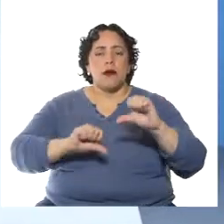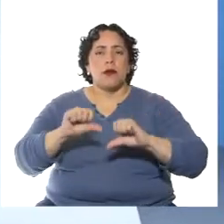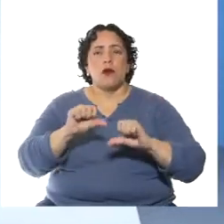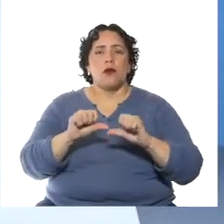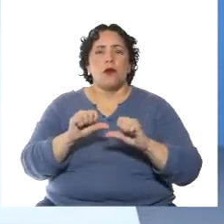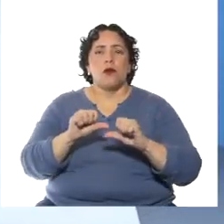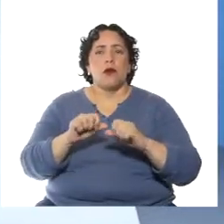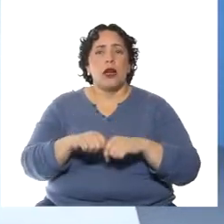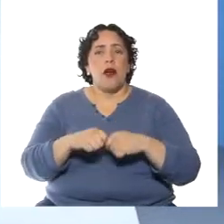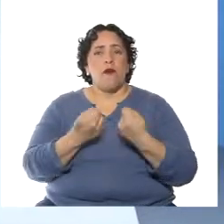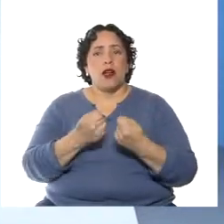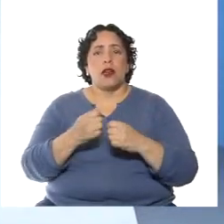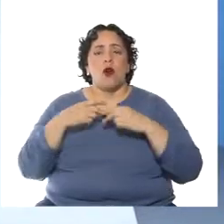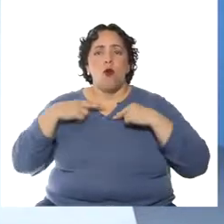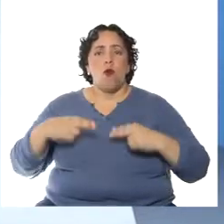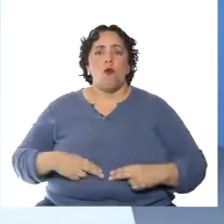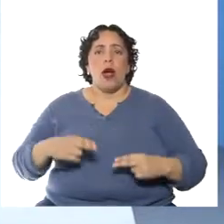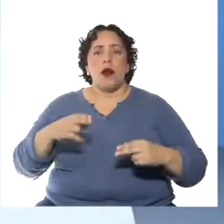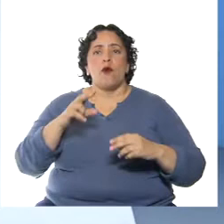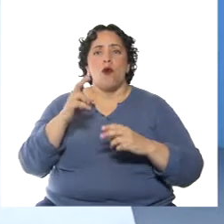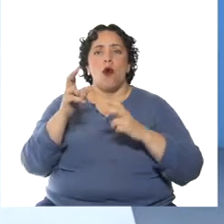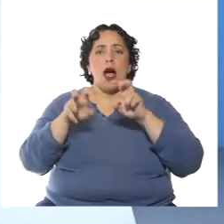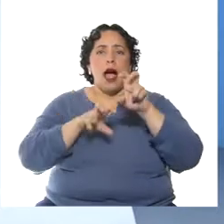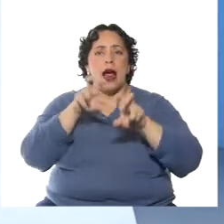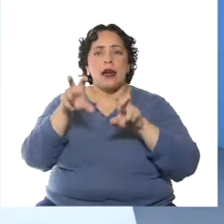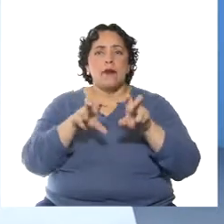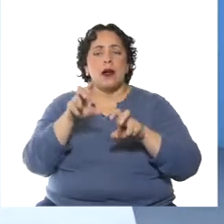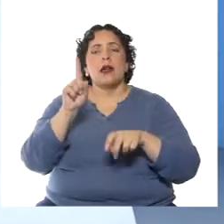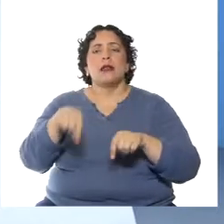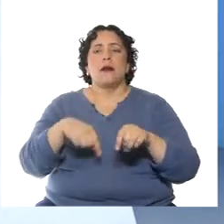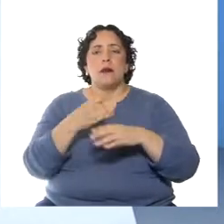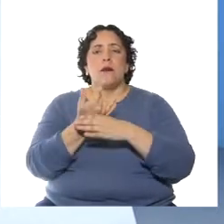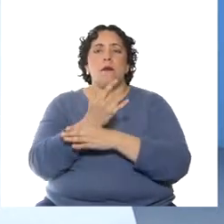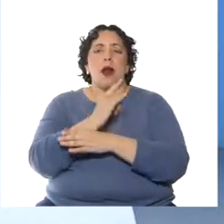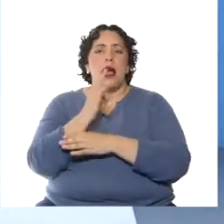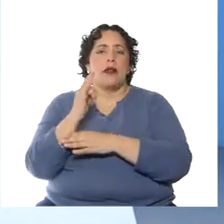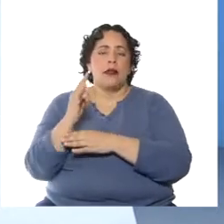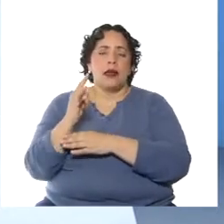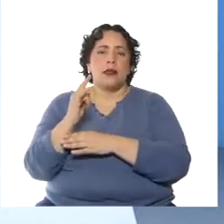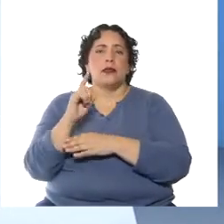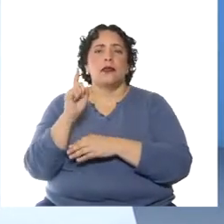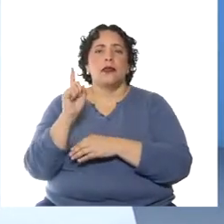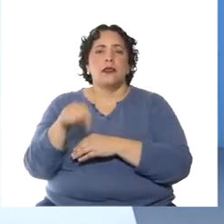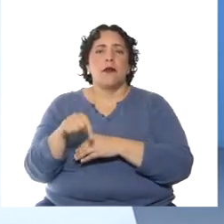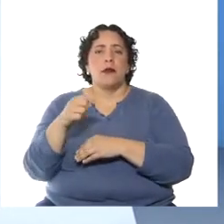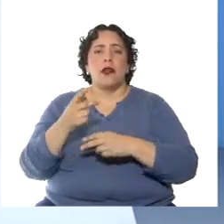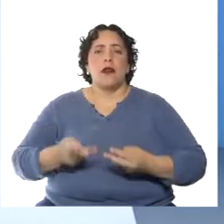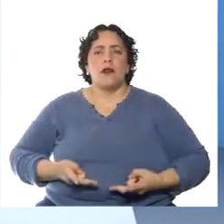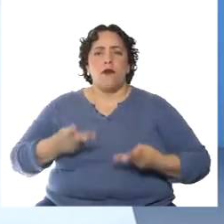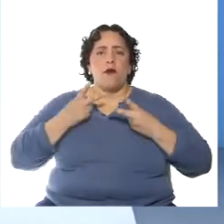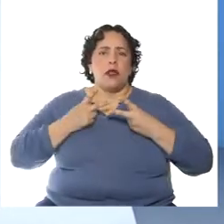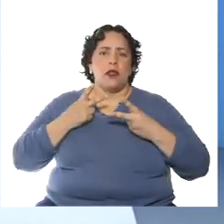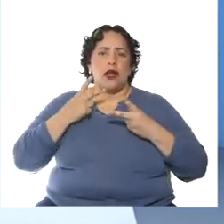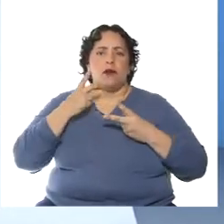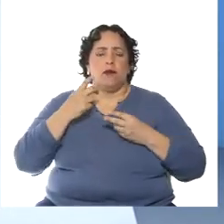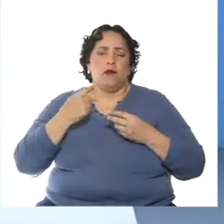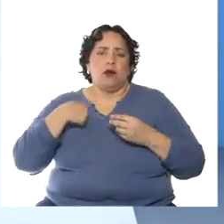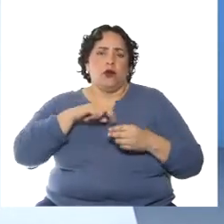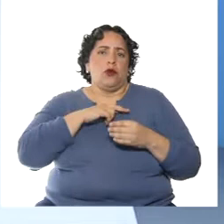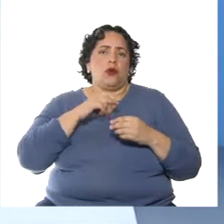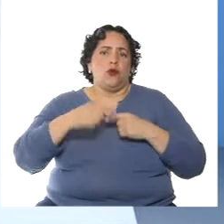afectan tanto a los humanos, a los animales y a las plantas. Correcto. También dentro de nuestra vida cotidiana,